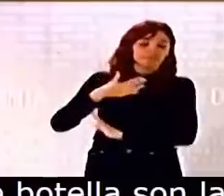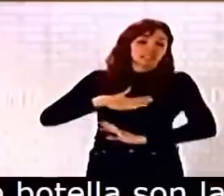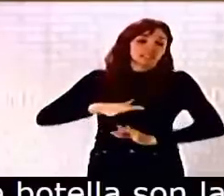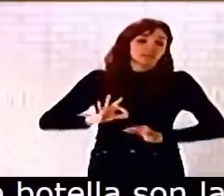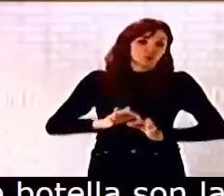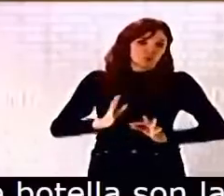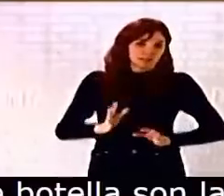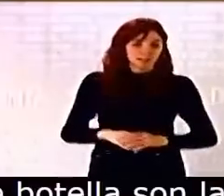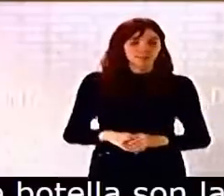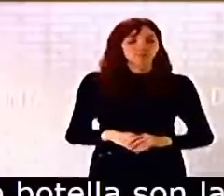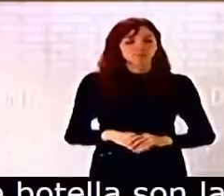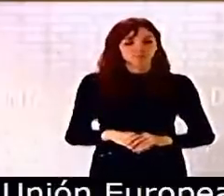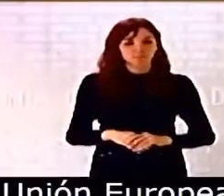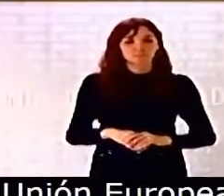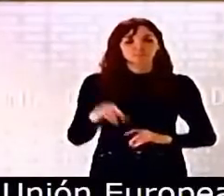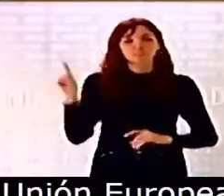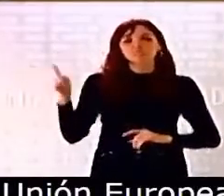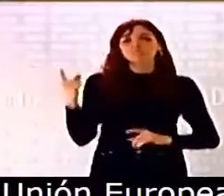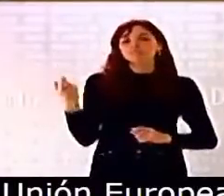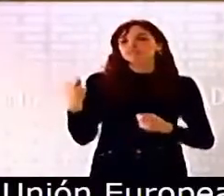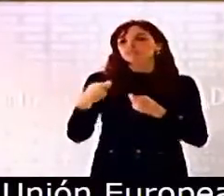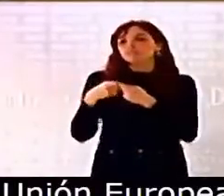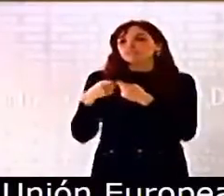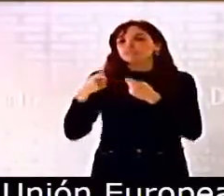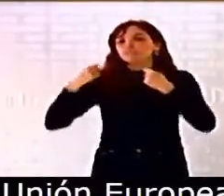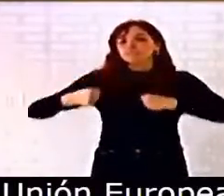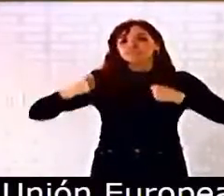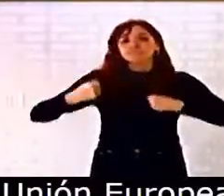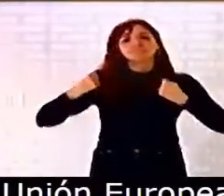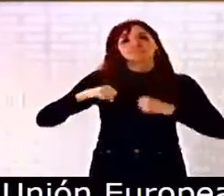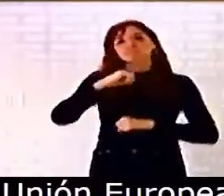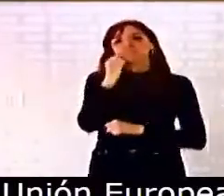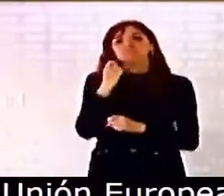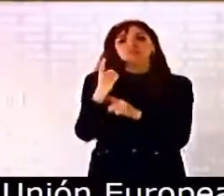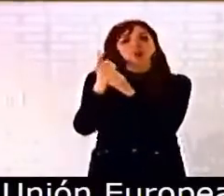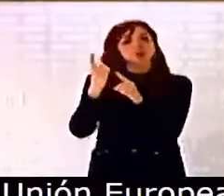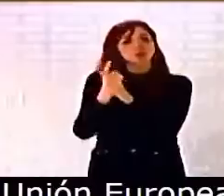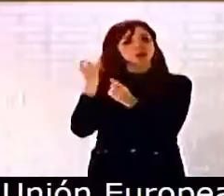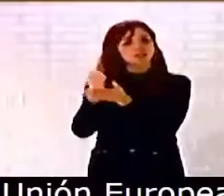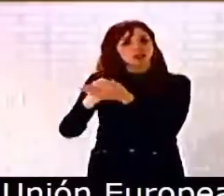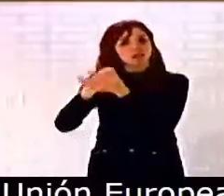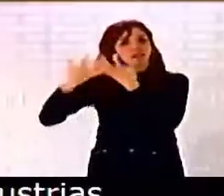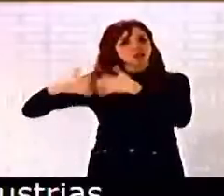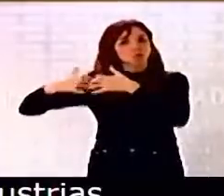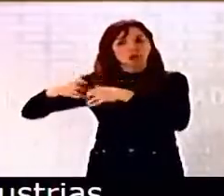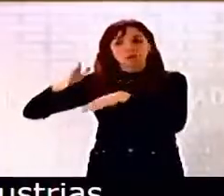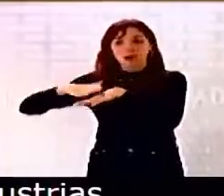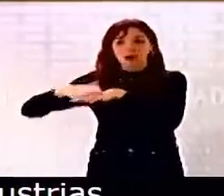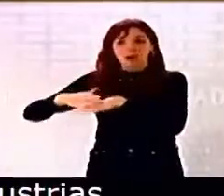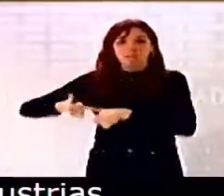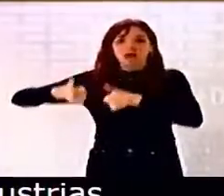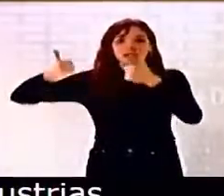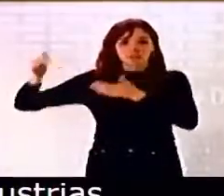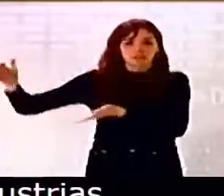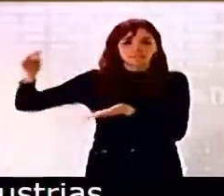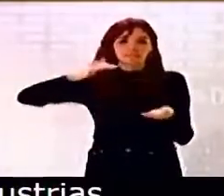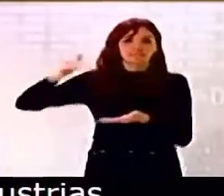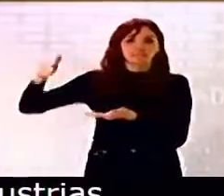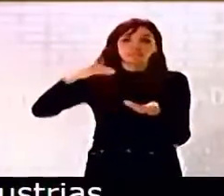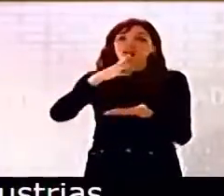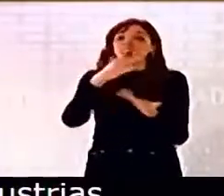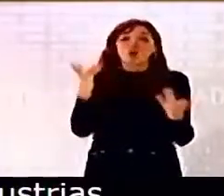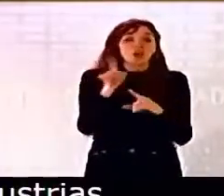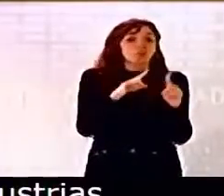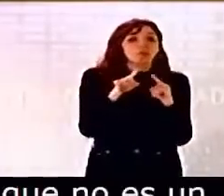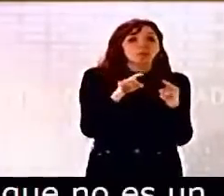afortunadamente, y que se están peleando con las industrias farmacéuticas para que nos lleguen más dosis. O sea que no es un problema en este momento ni de